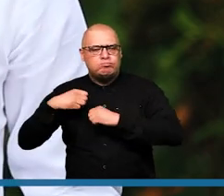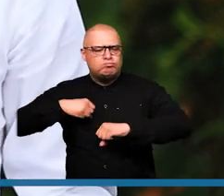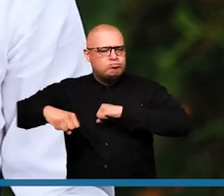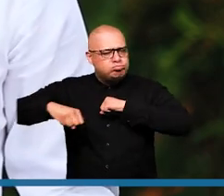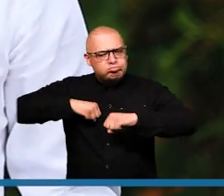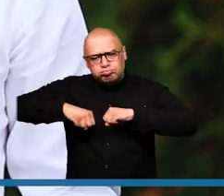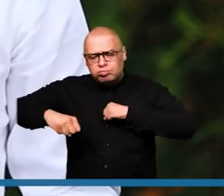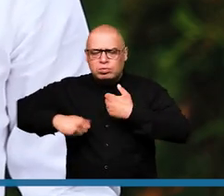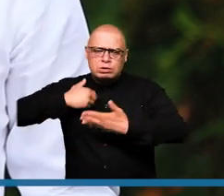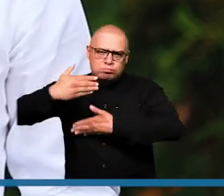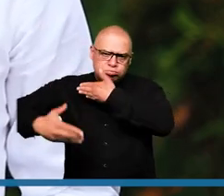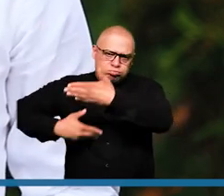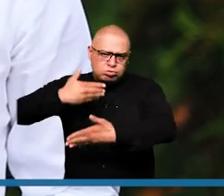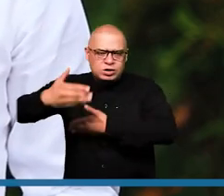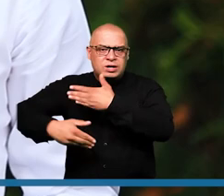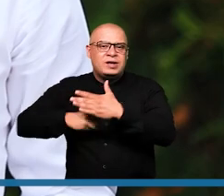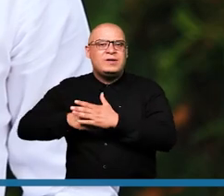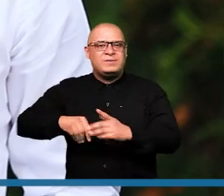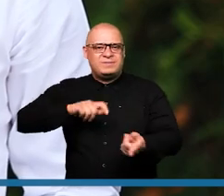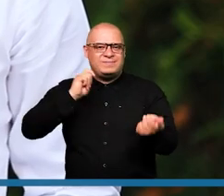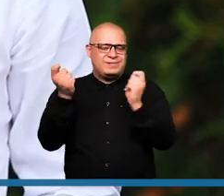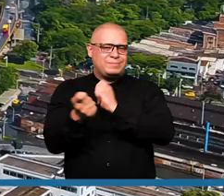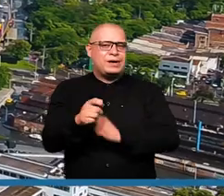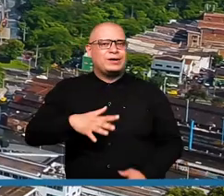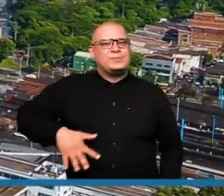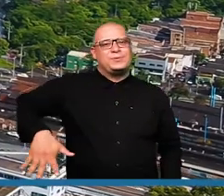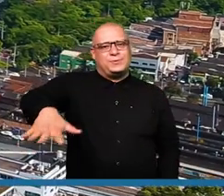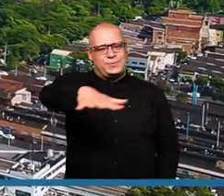generamos precisamente para transformar nuestro territorio.